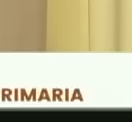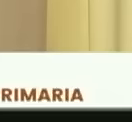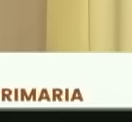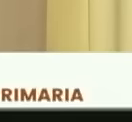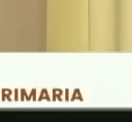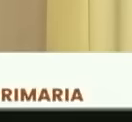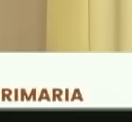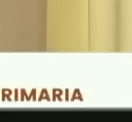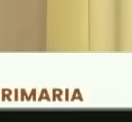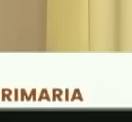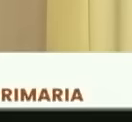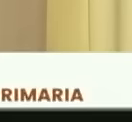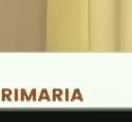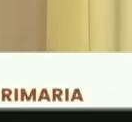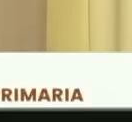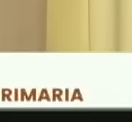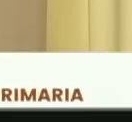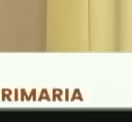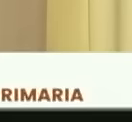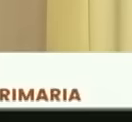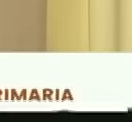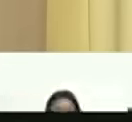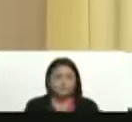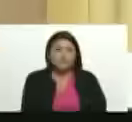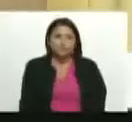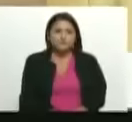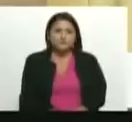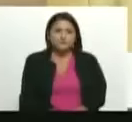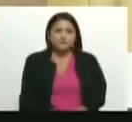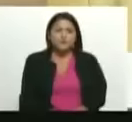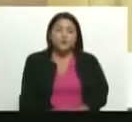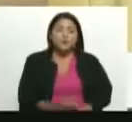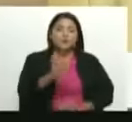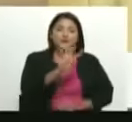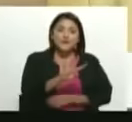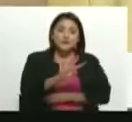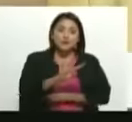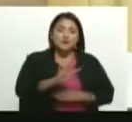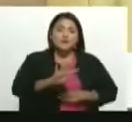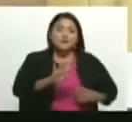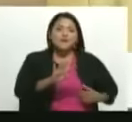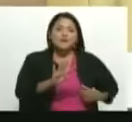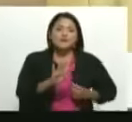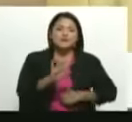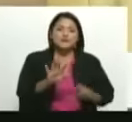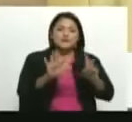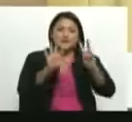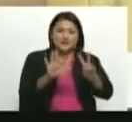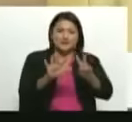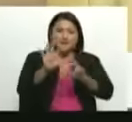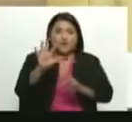Votaron aproximadamente 478 personas en cada mesa.